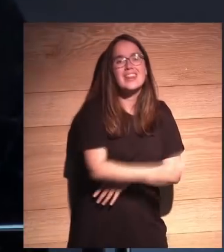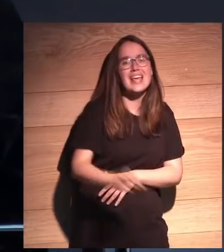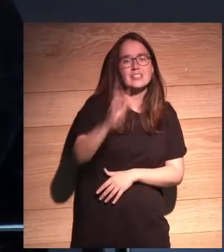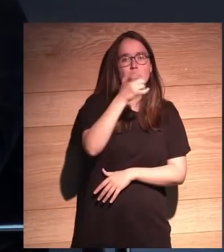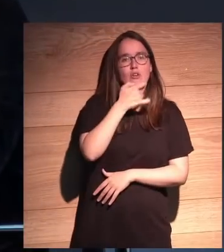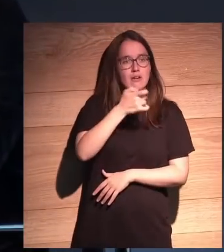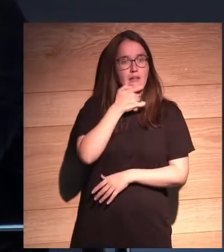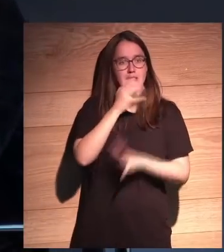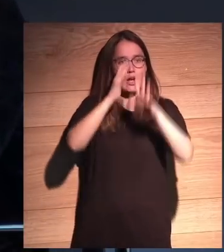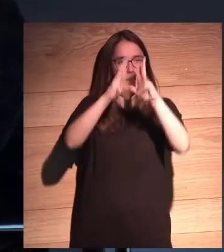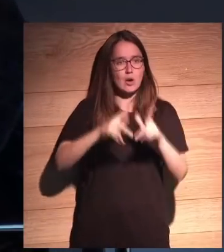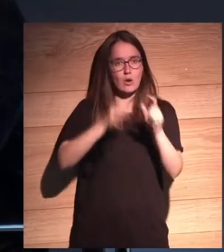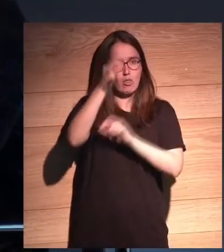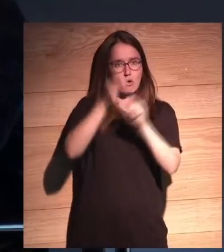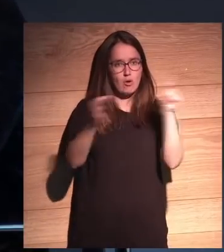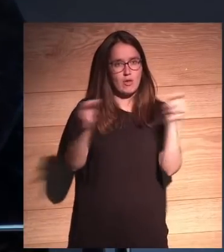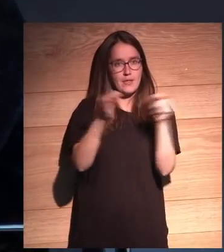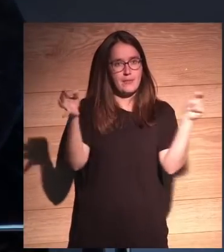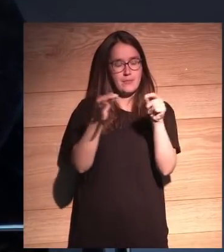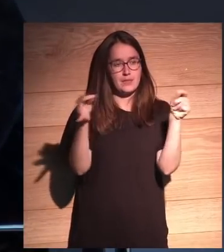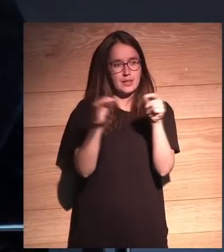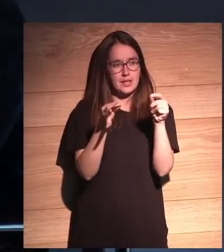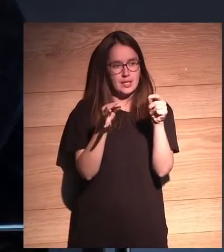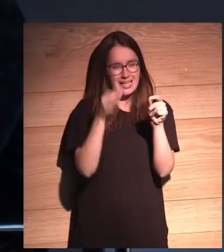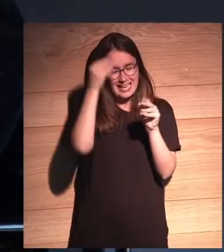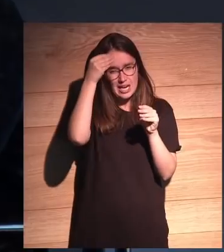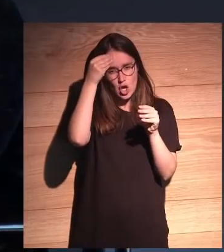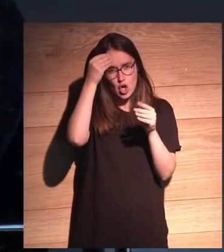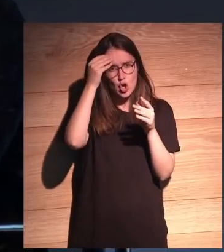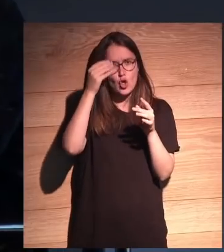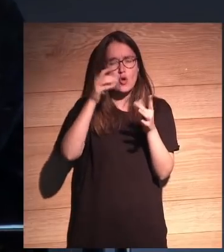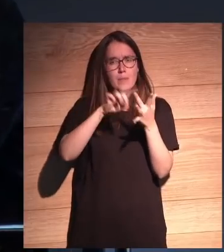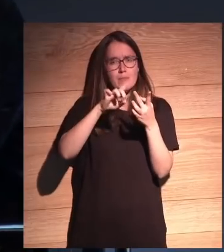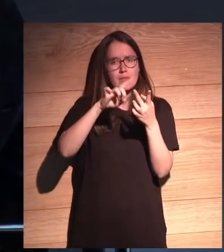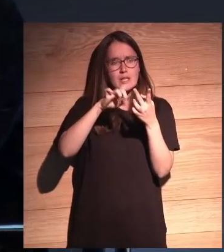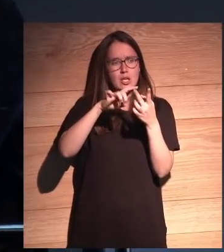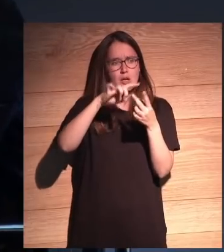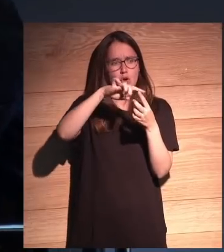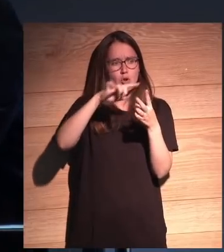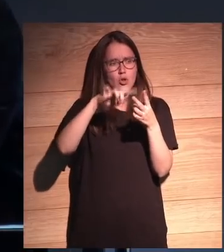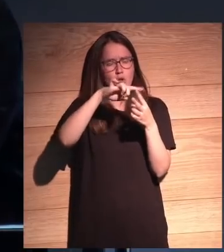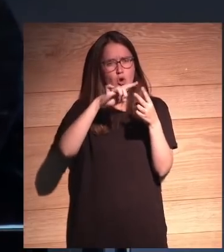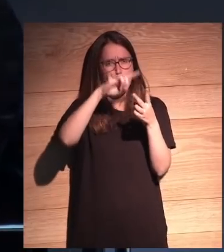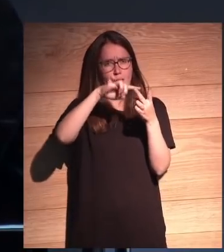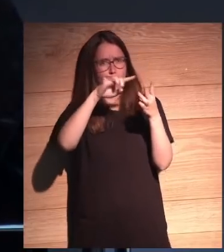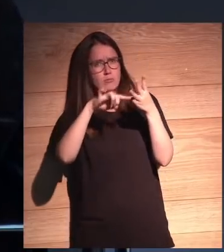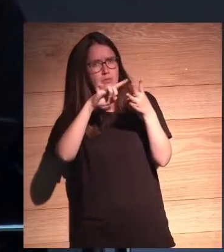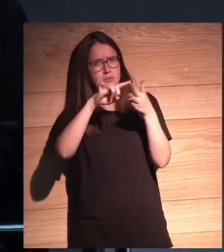la ratio que hay entre el dedo, creo que es el corazón y el anular, o el corazón y